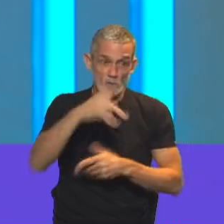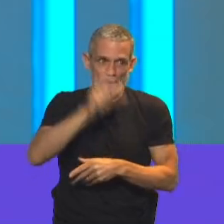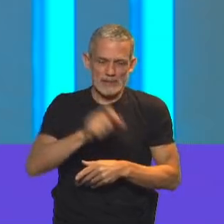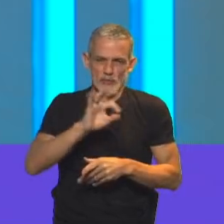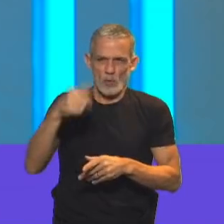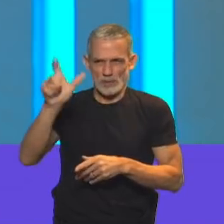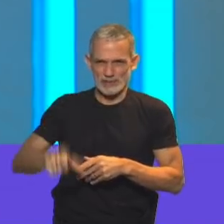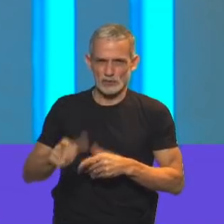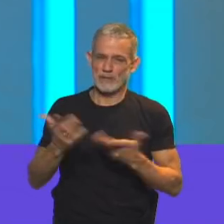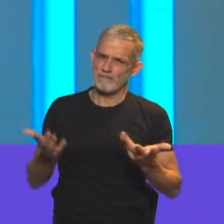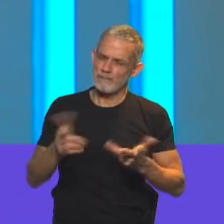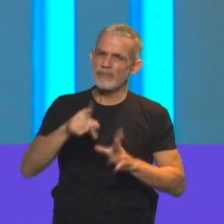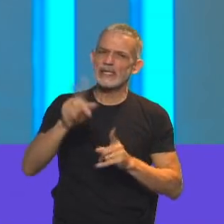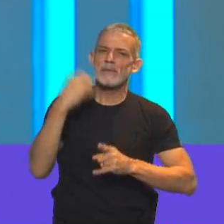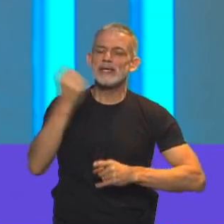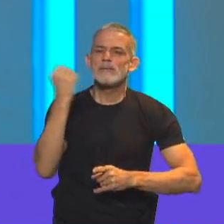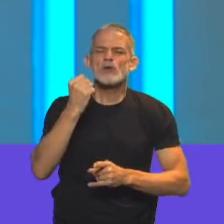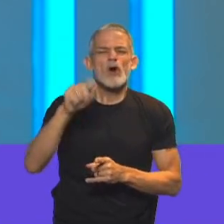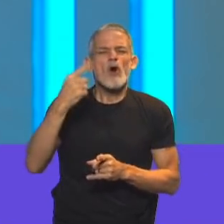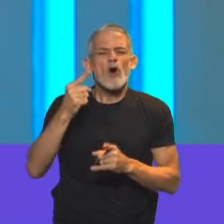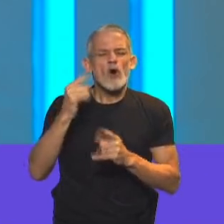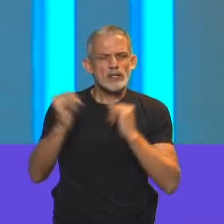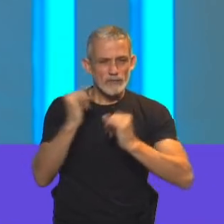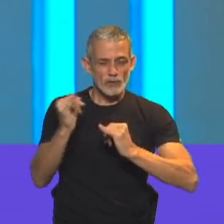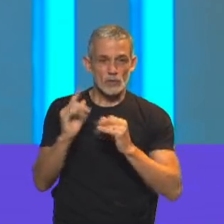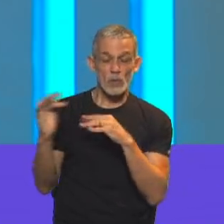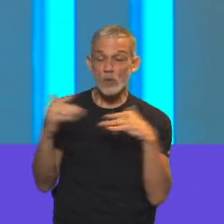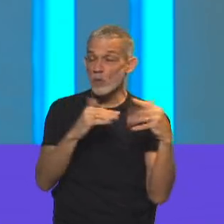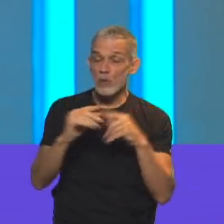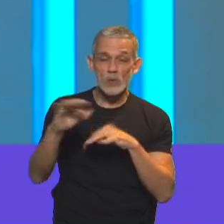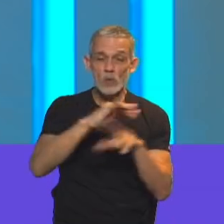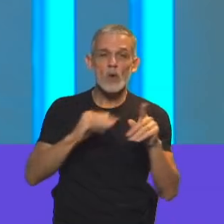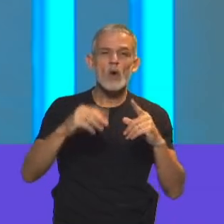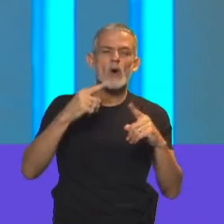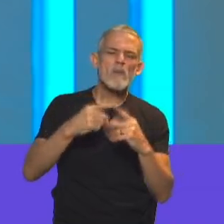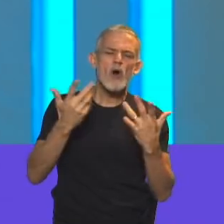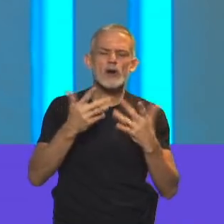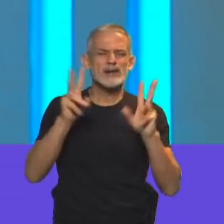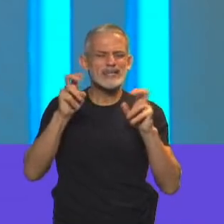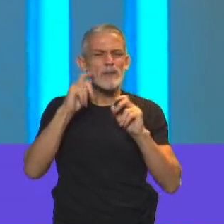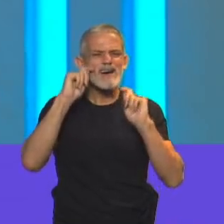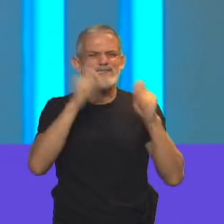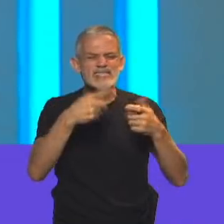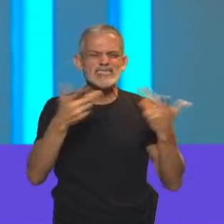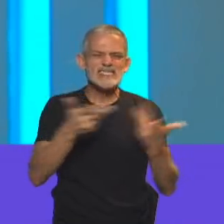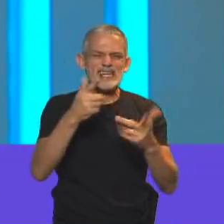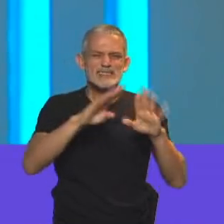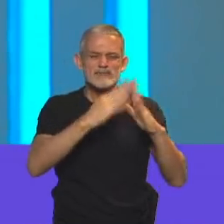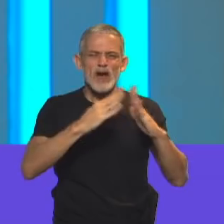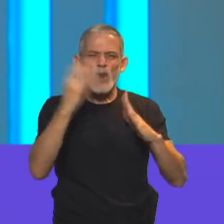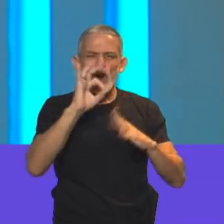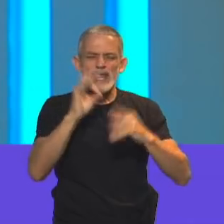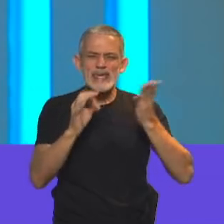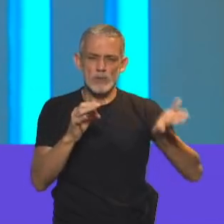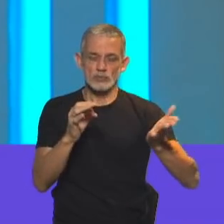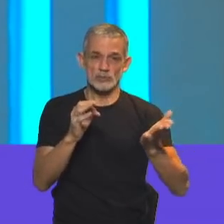en este sentido me parece que es importante también otro dato el tema de la polémica por las visitas a olivos porque oficialismo y oposición empiezan a